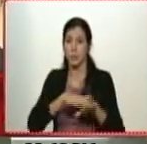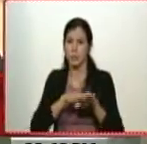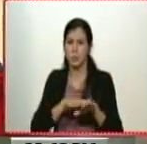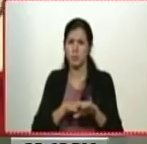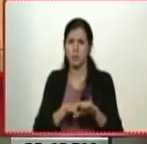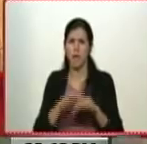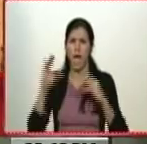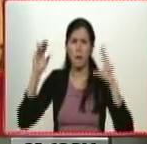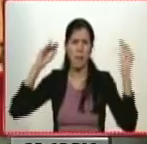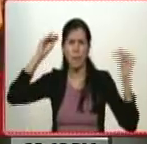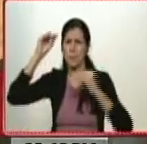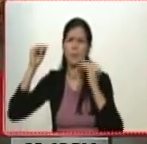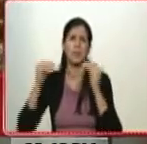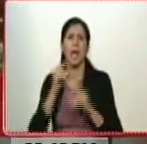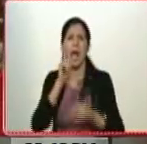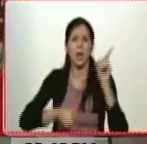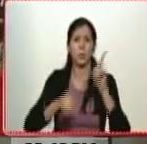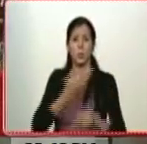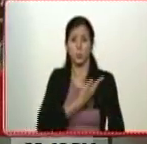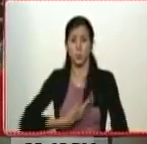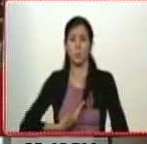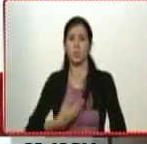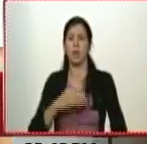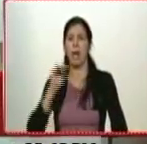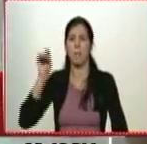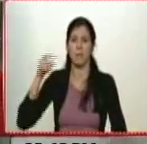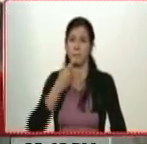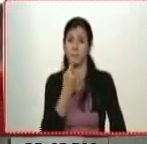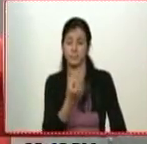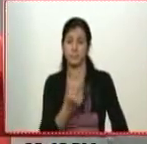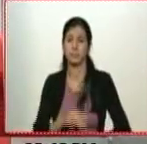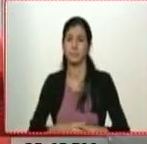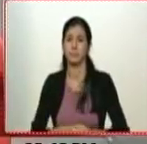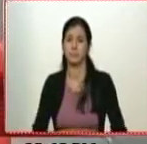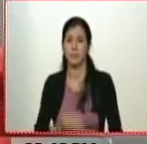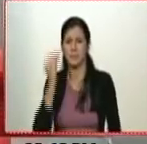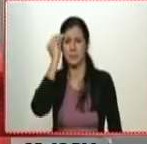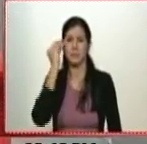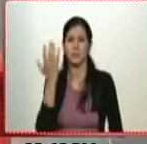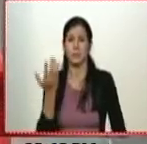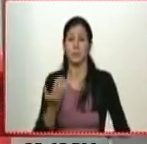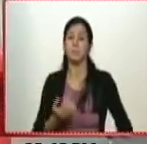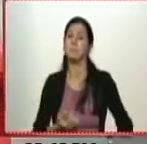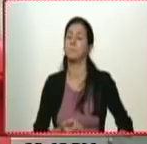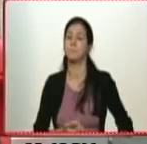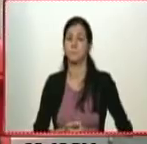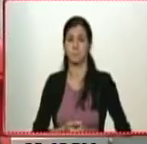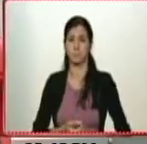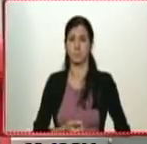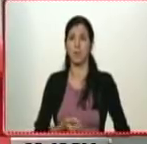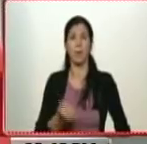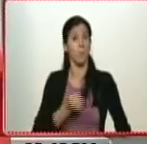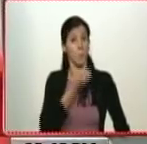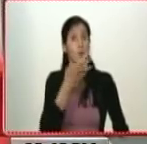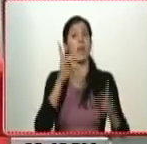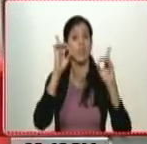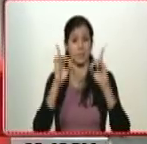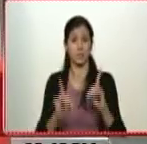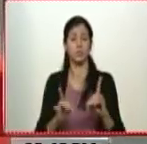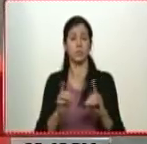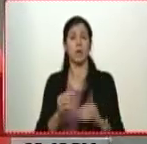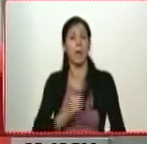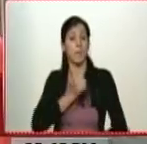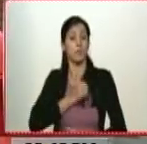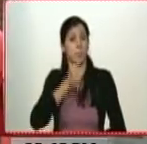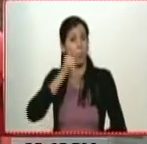ola de especulación por parte de los dueños de estos comercios. Me parece que esto es una medida muy provechosa para el pueblo,